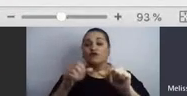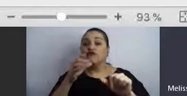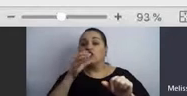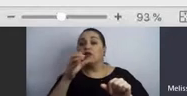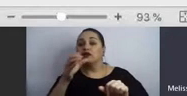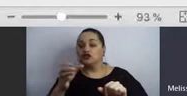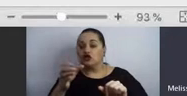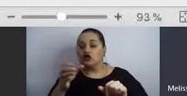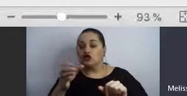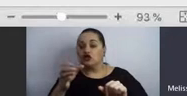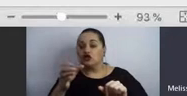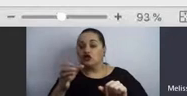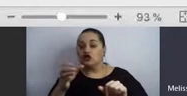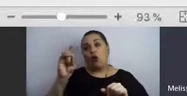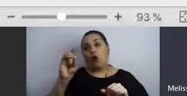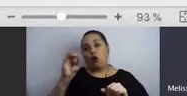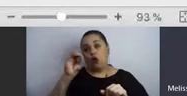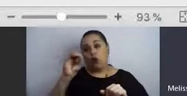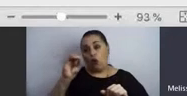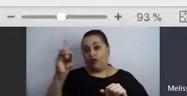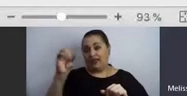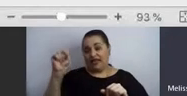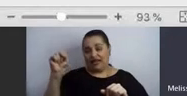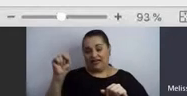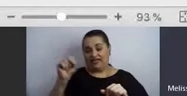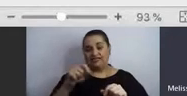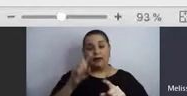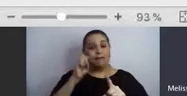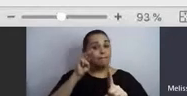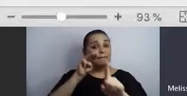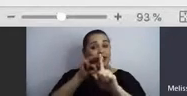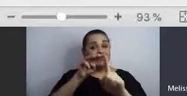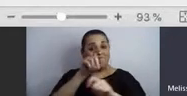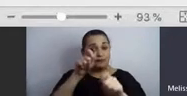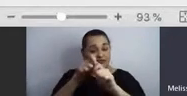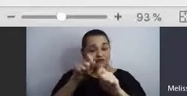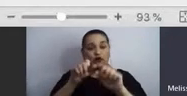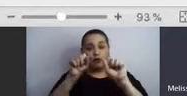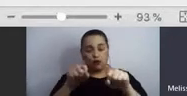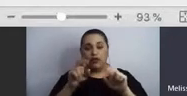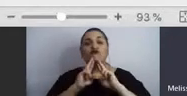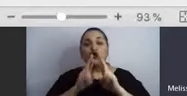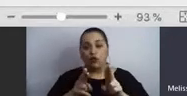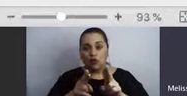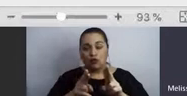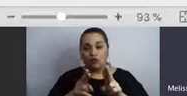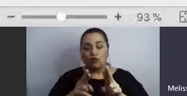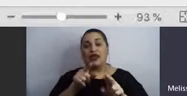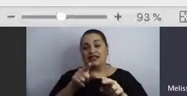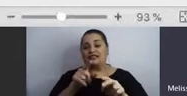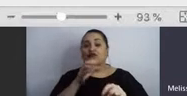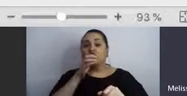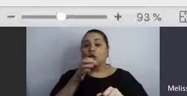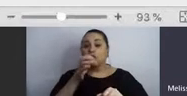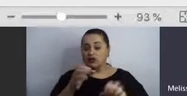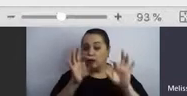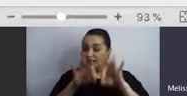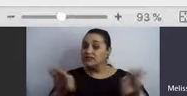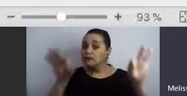y a cuál ODS y meta específica, pues, pudiera responder esa recomendación. Es importante de acá